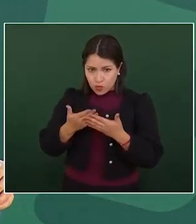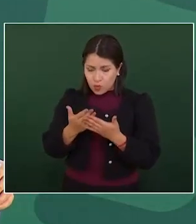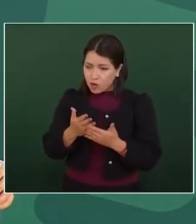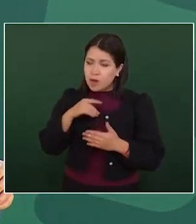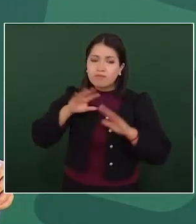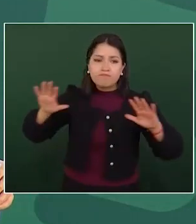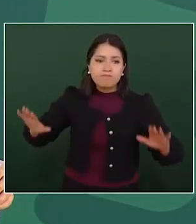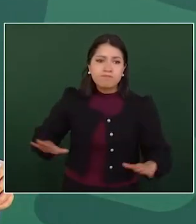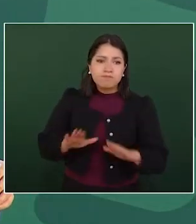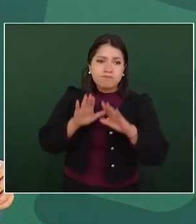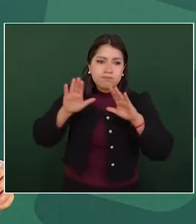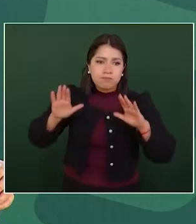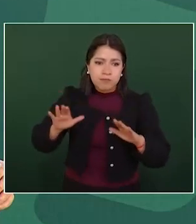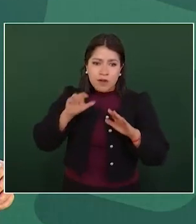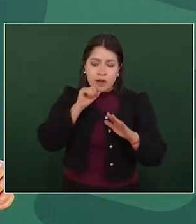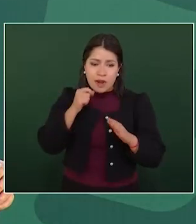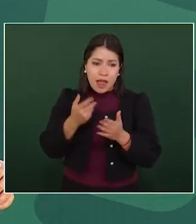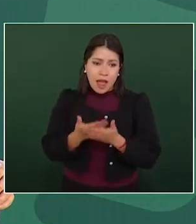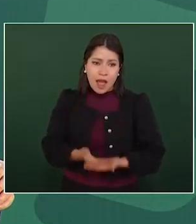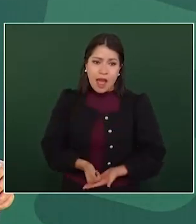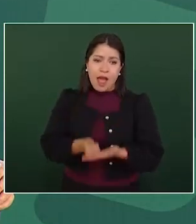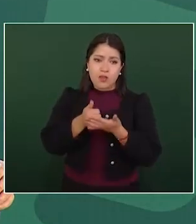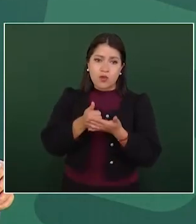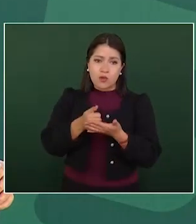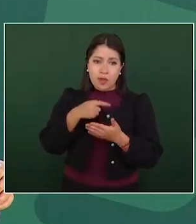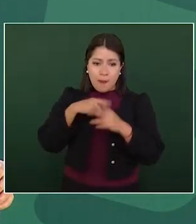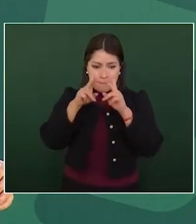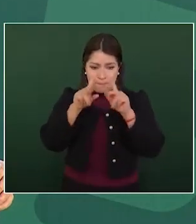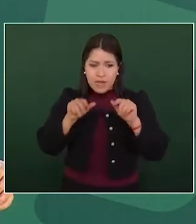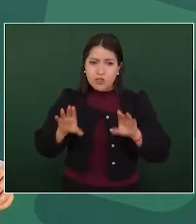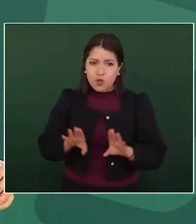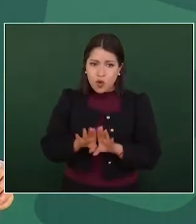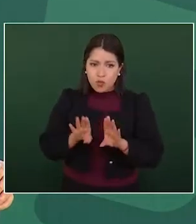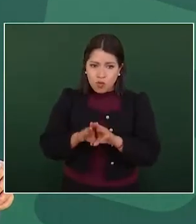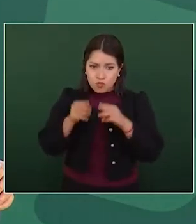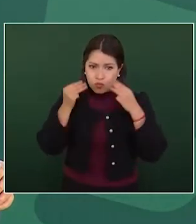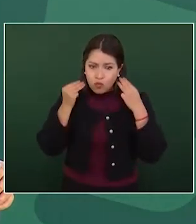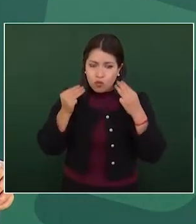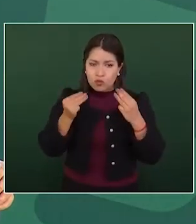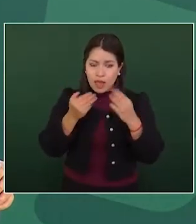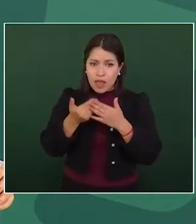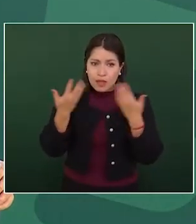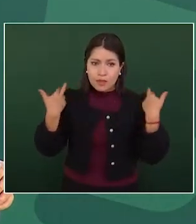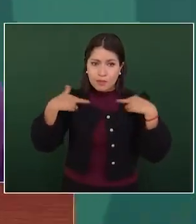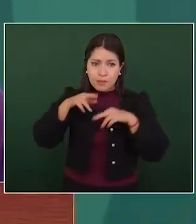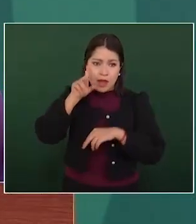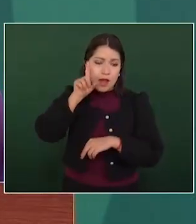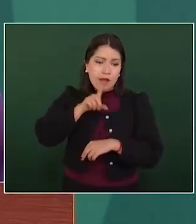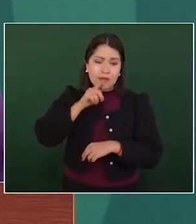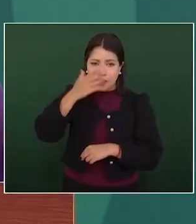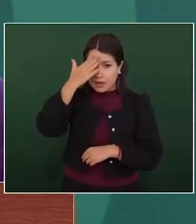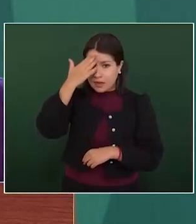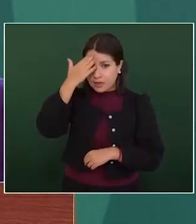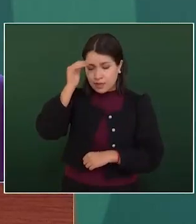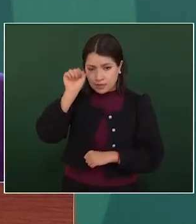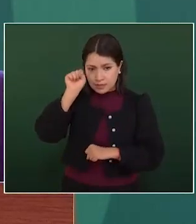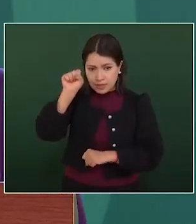musical hizo un arma de paz. La maestra que pasó de ser líder sindical, la